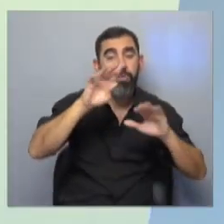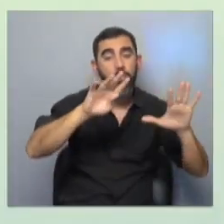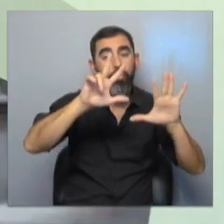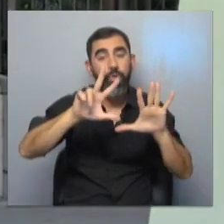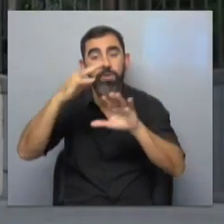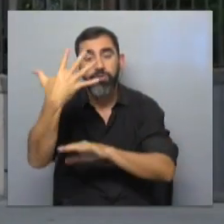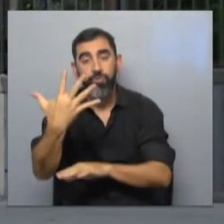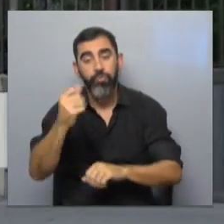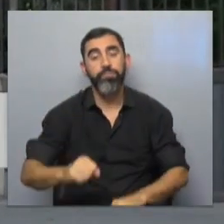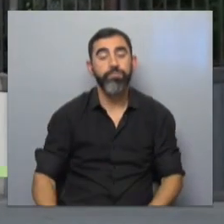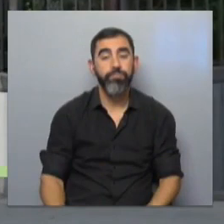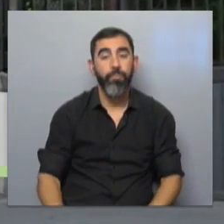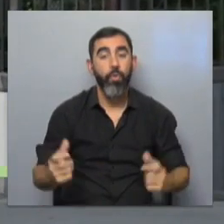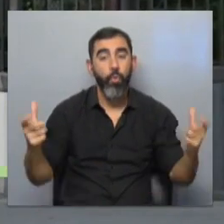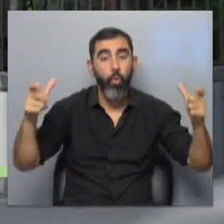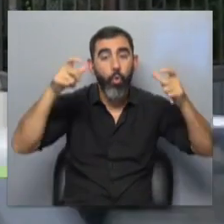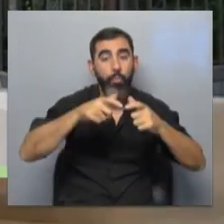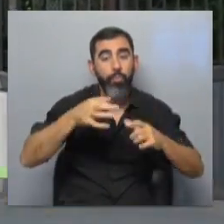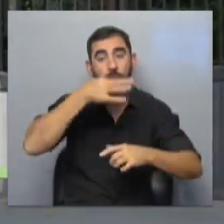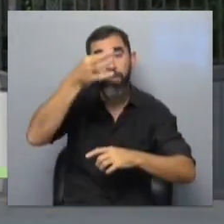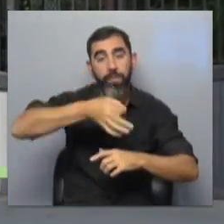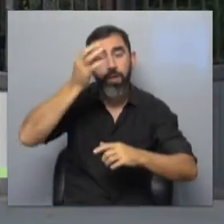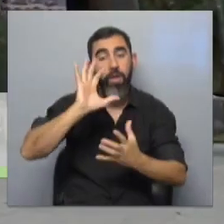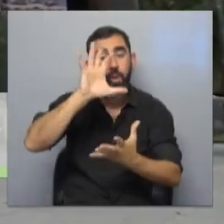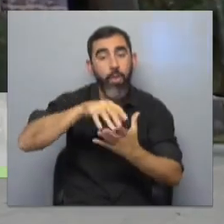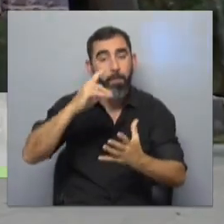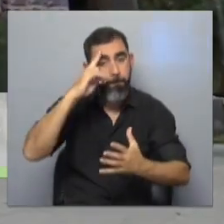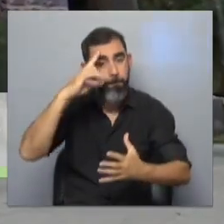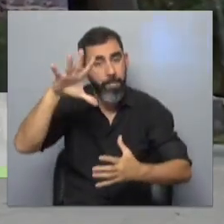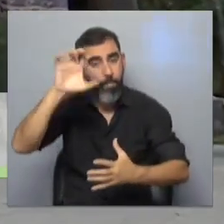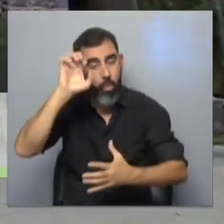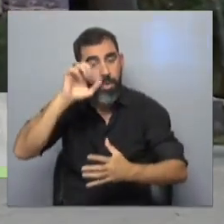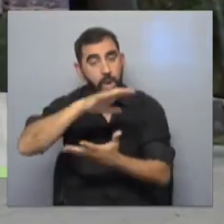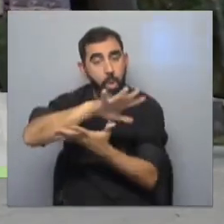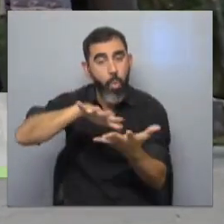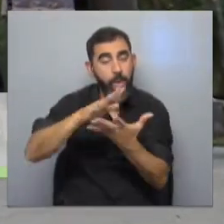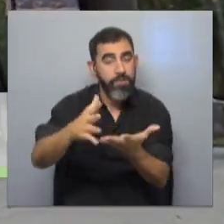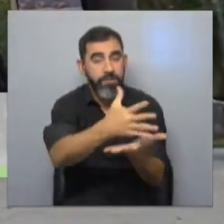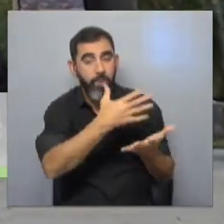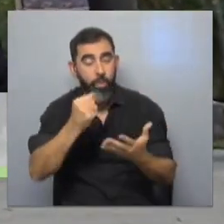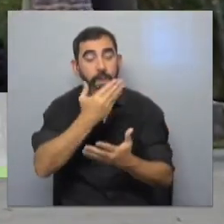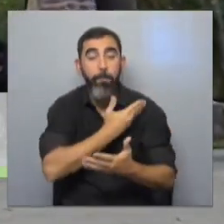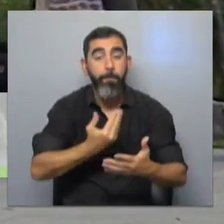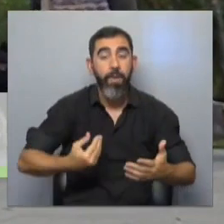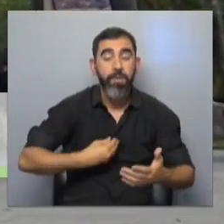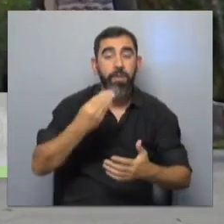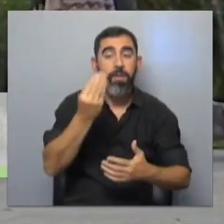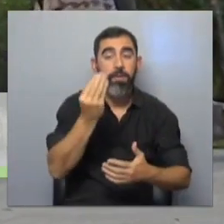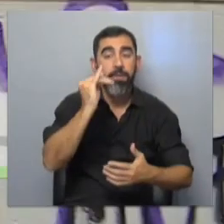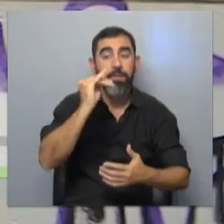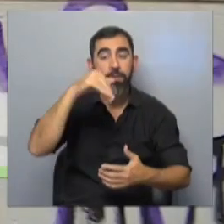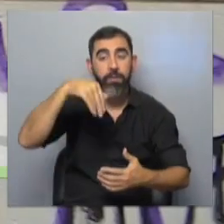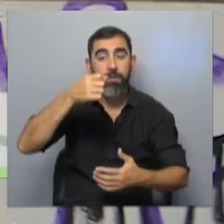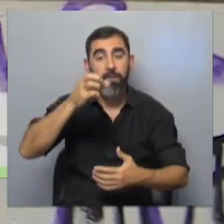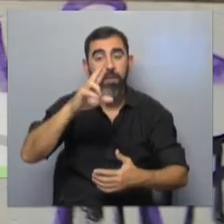1985. La comisión declarará como sitio de memoria el lugar donde fue secuestrada la maestra Elena Quinteros en